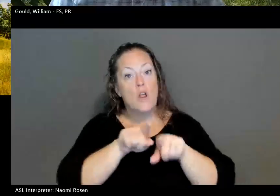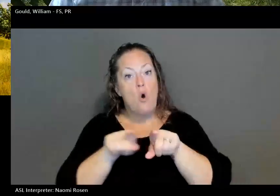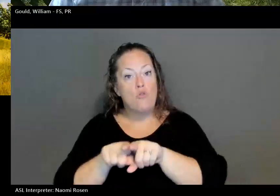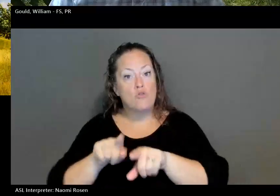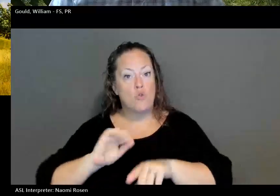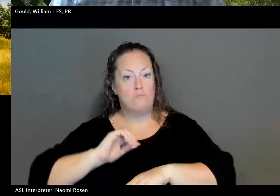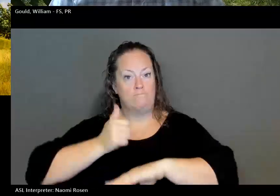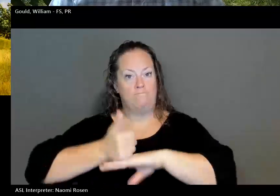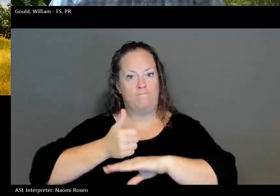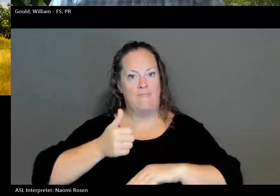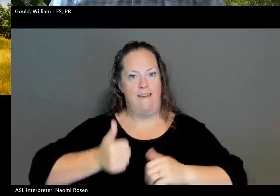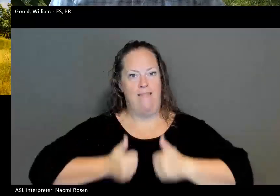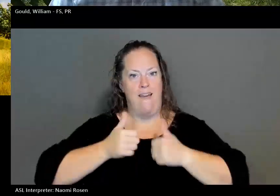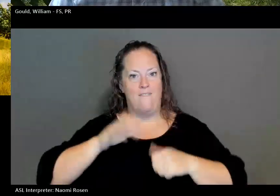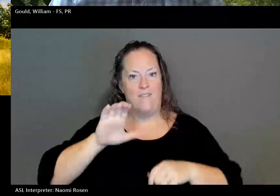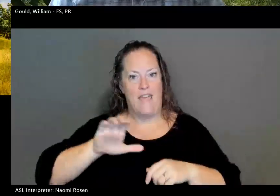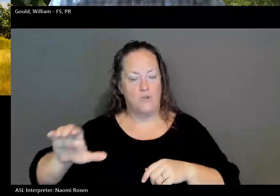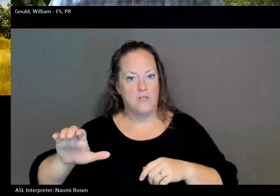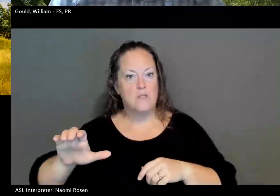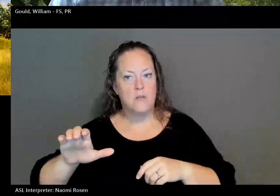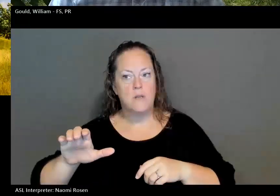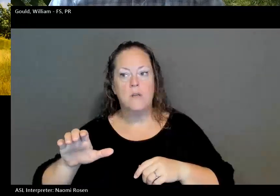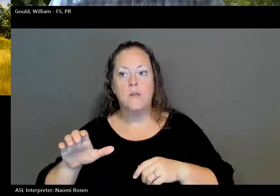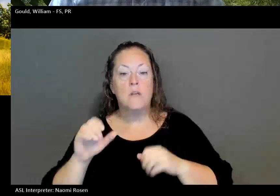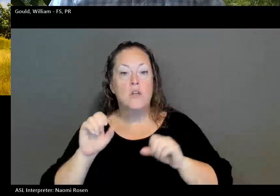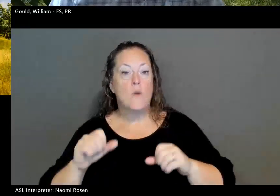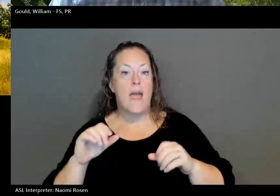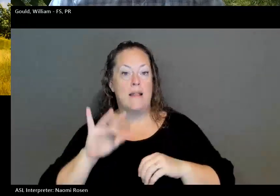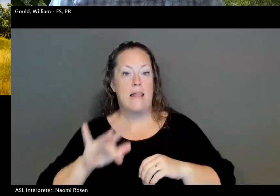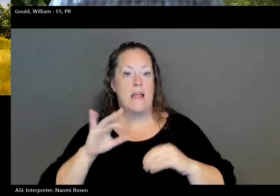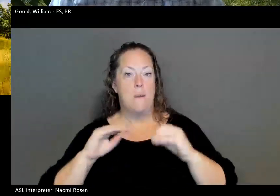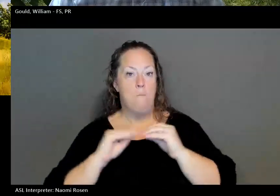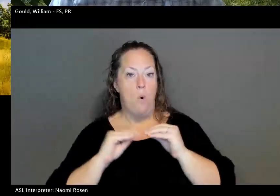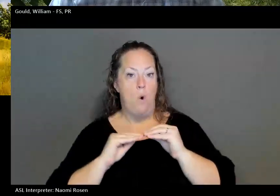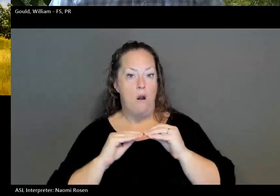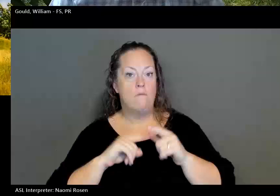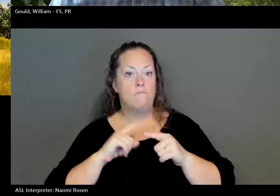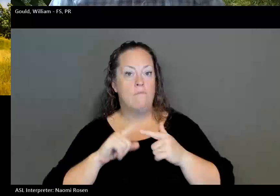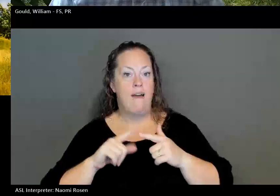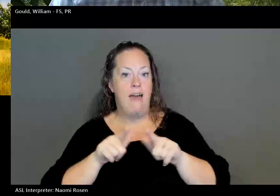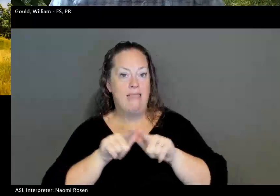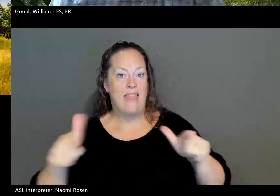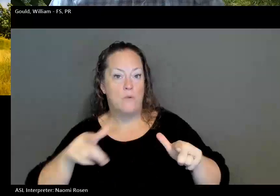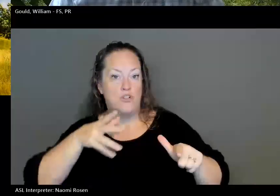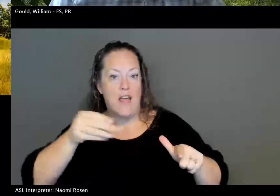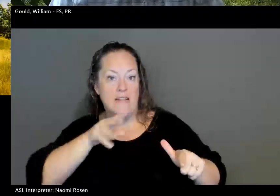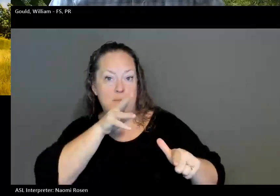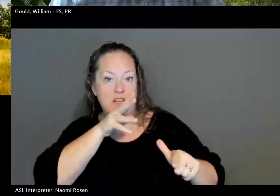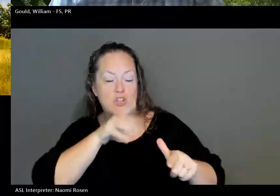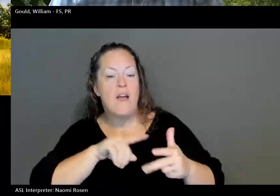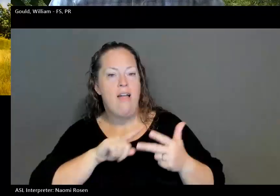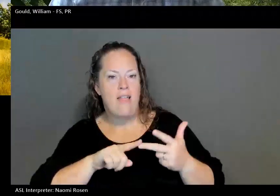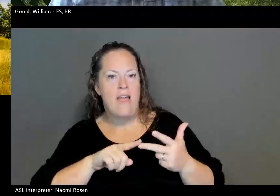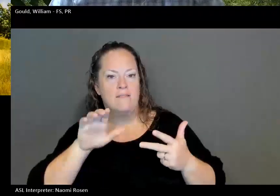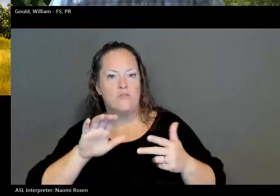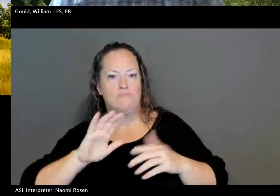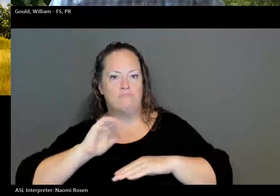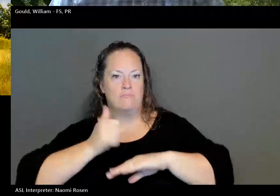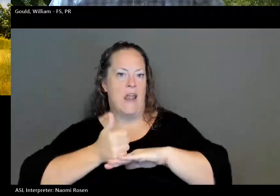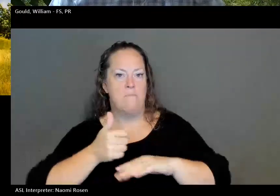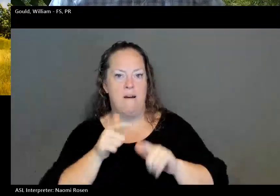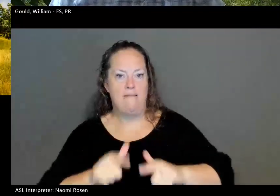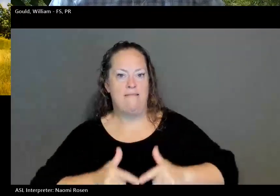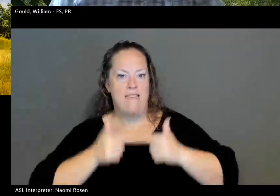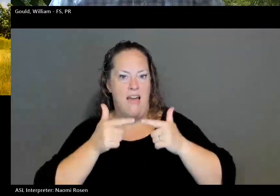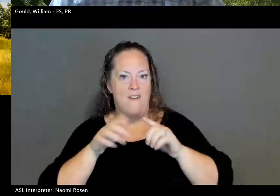More, then Language and Speech, and selecting Turn on Live Captions. Now, for those who might need this in Spanish,